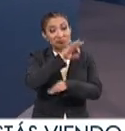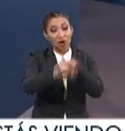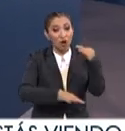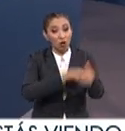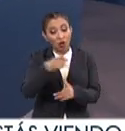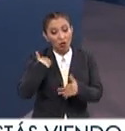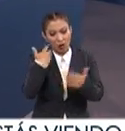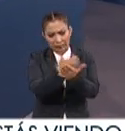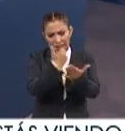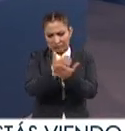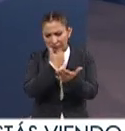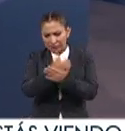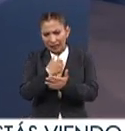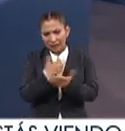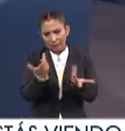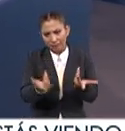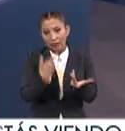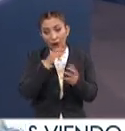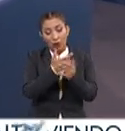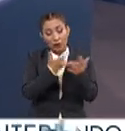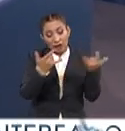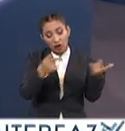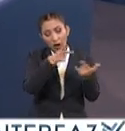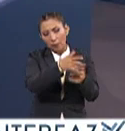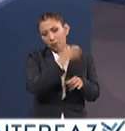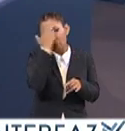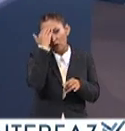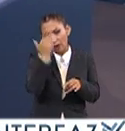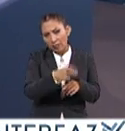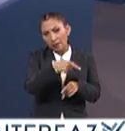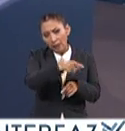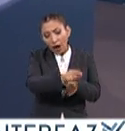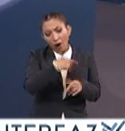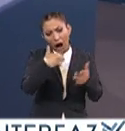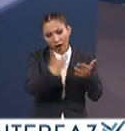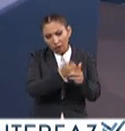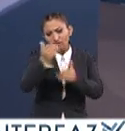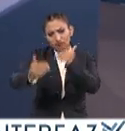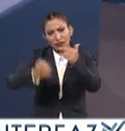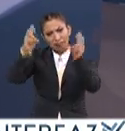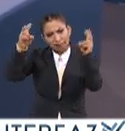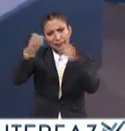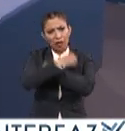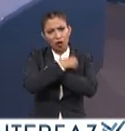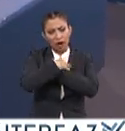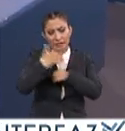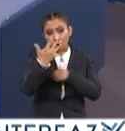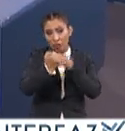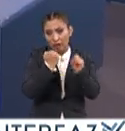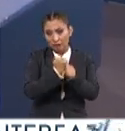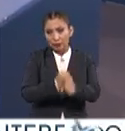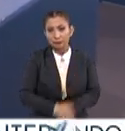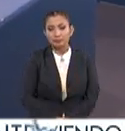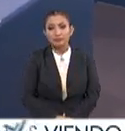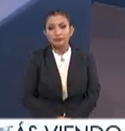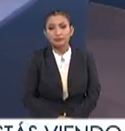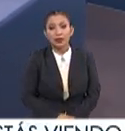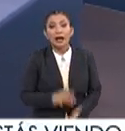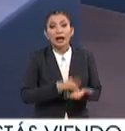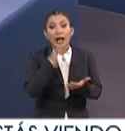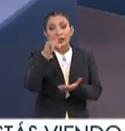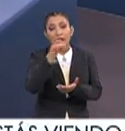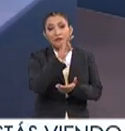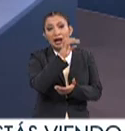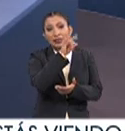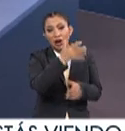ha ganado. Por supuesto, fue un evento muy trágico, pero se ha ganado mucho en materia de educación en estos últimos 50 años. Así es, Ana Cristina. Gracias